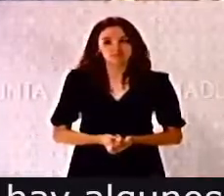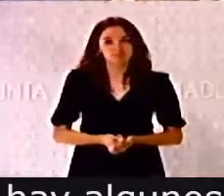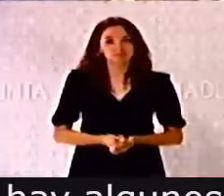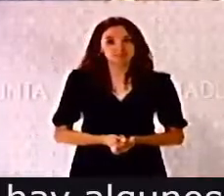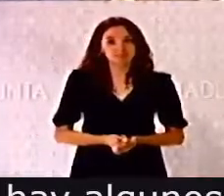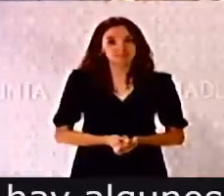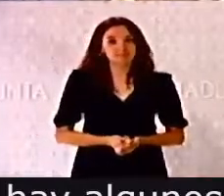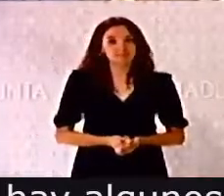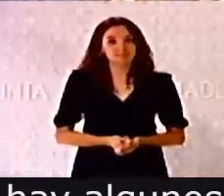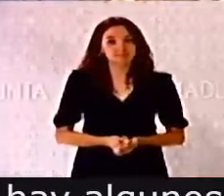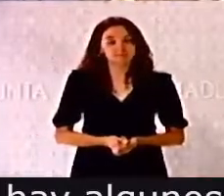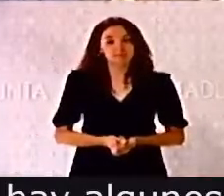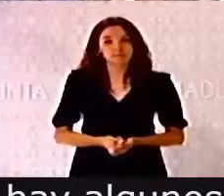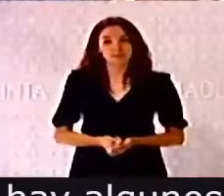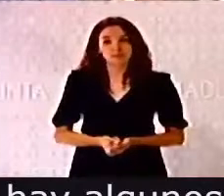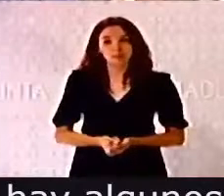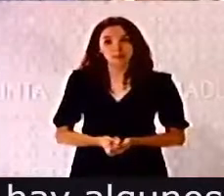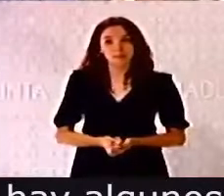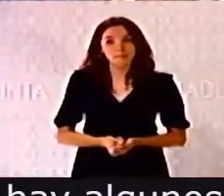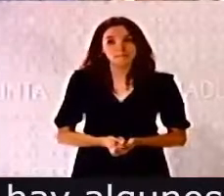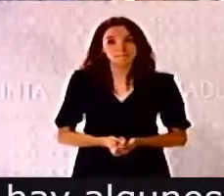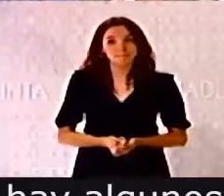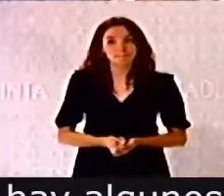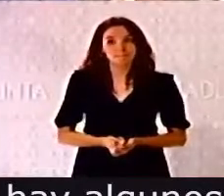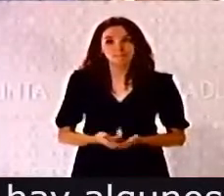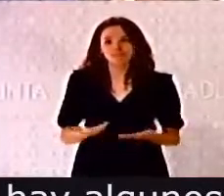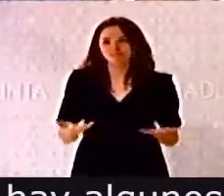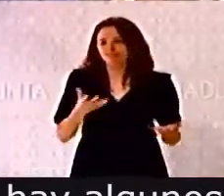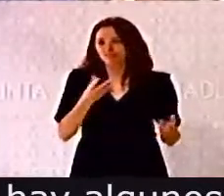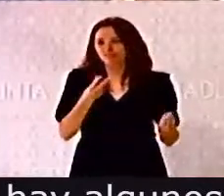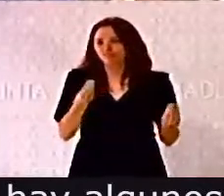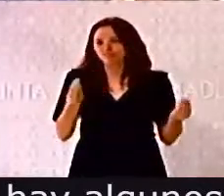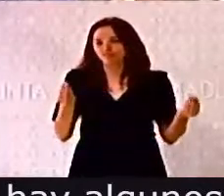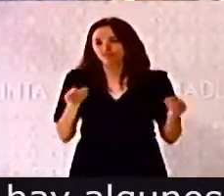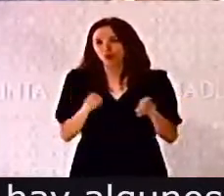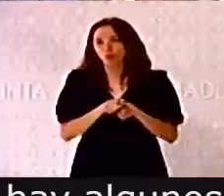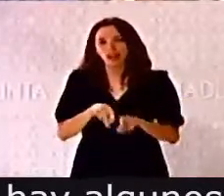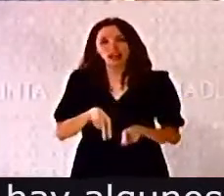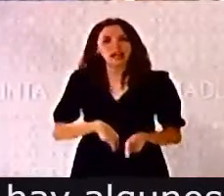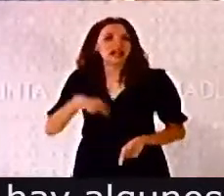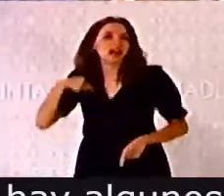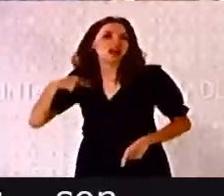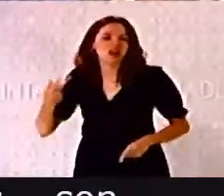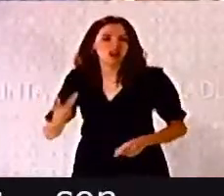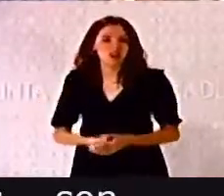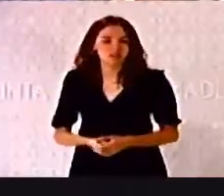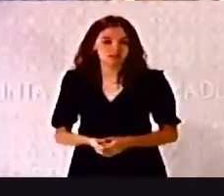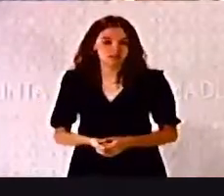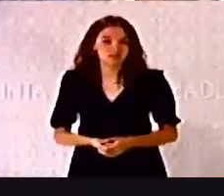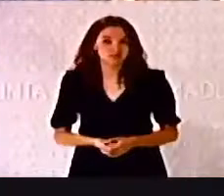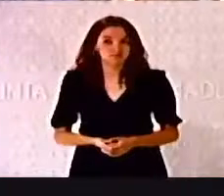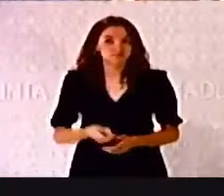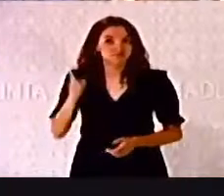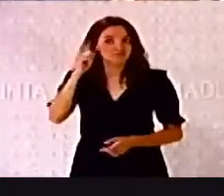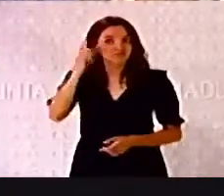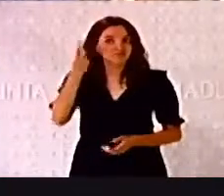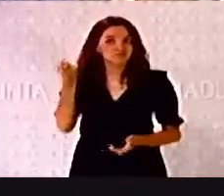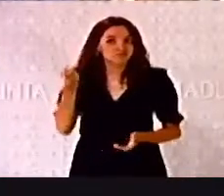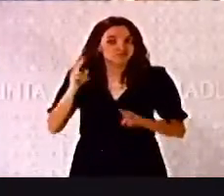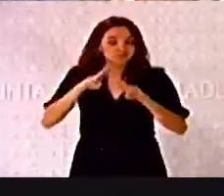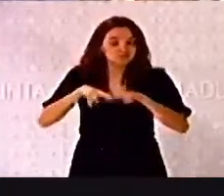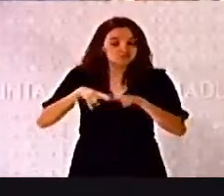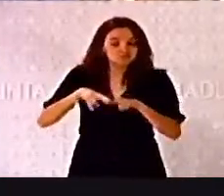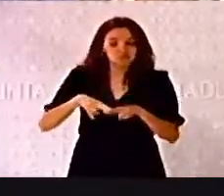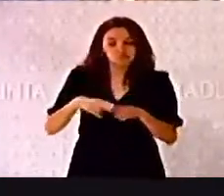insisto, Bueno, son extremadamente genéricos en algunos casos. genéricos. Sí, genéricos. Sí. No sé qué se ha valorado o qué se